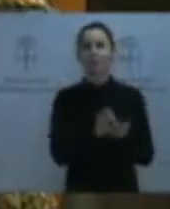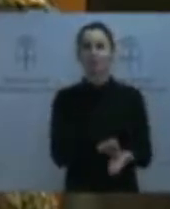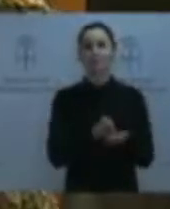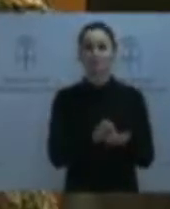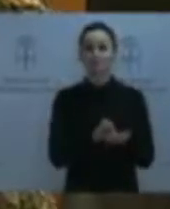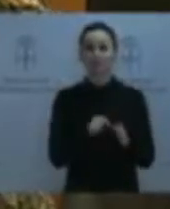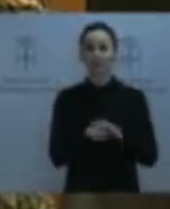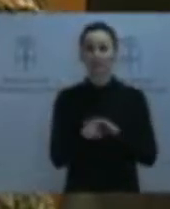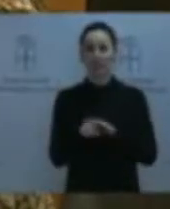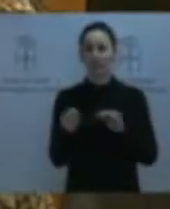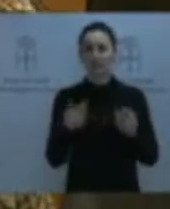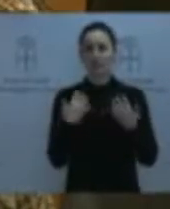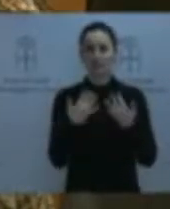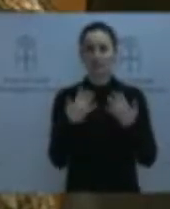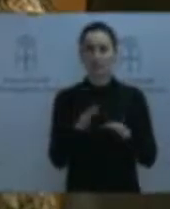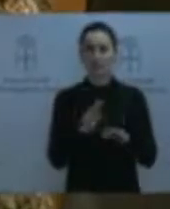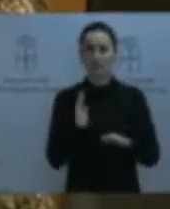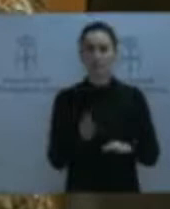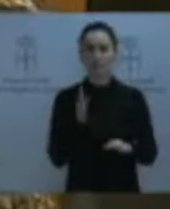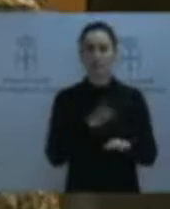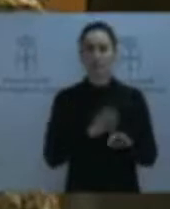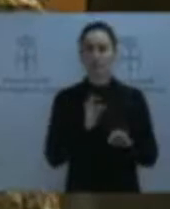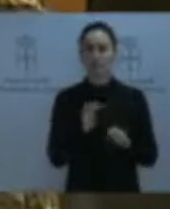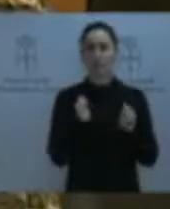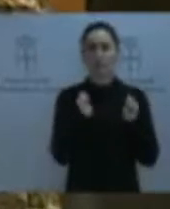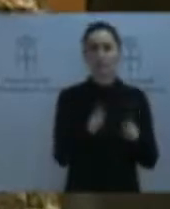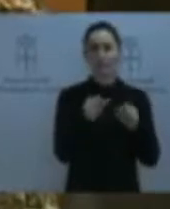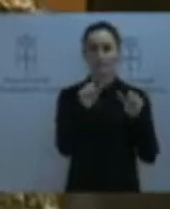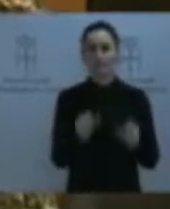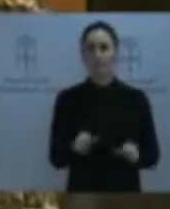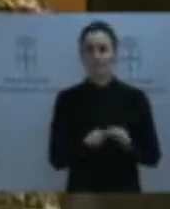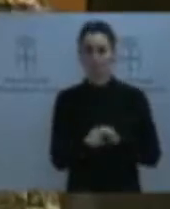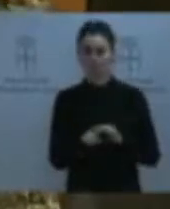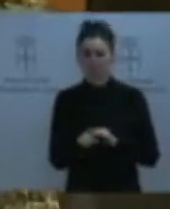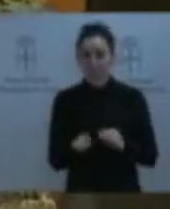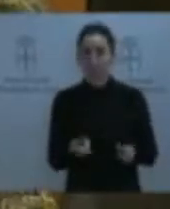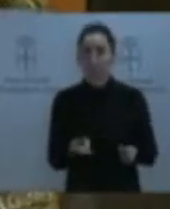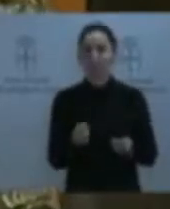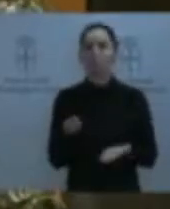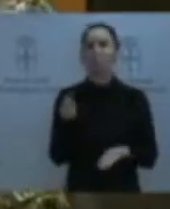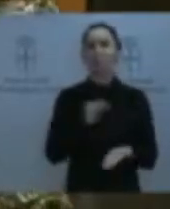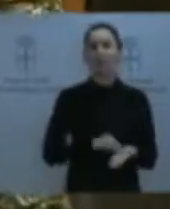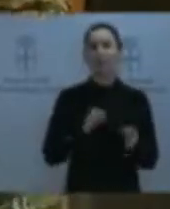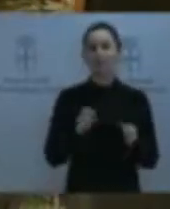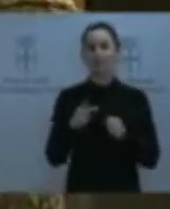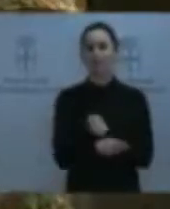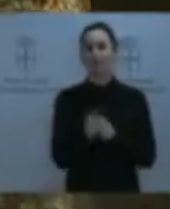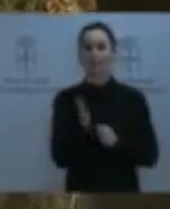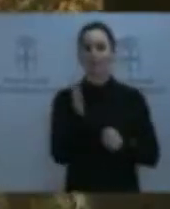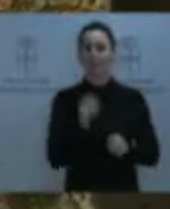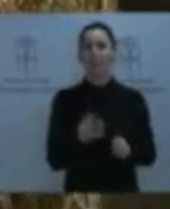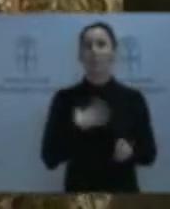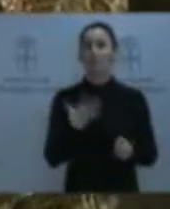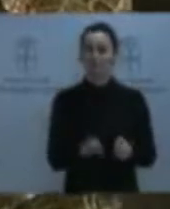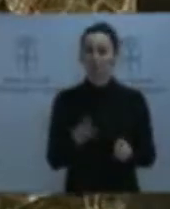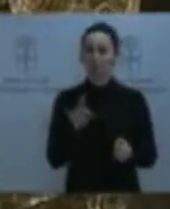así como a favorecer modelos de gestión que incluyan la prevención de daño. Esto es posible. Mire, la Fundación Quebrantahuesos y la